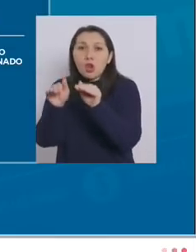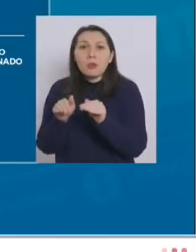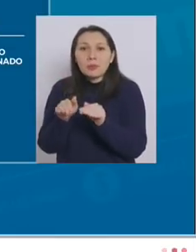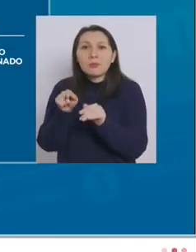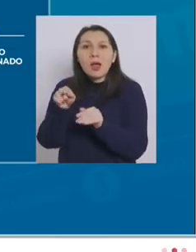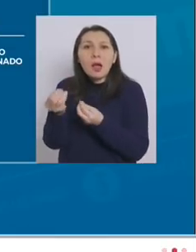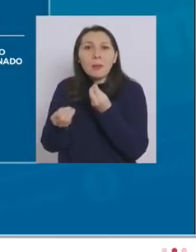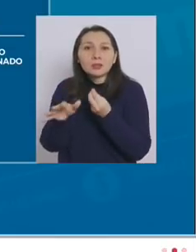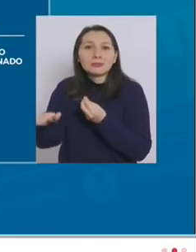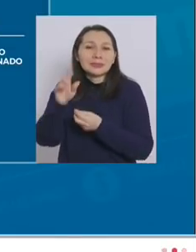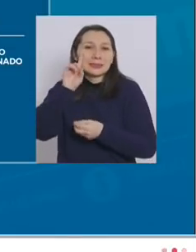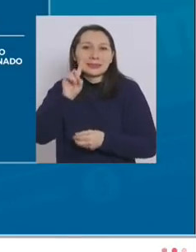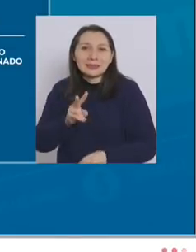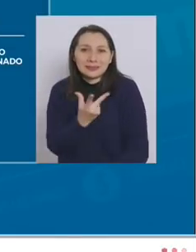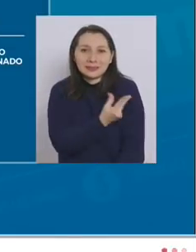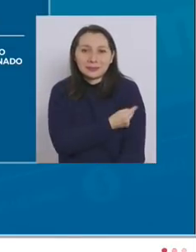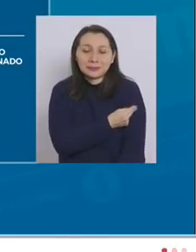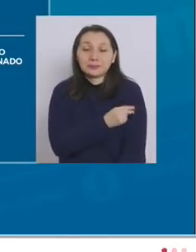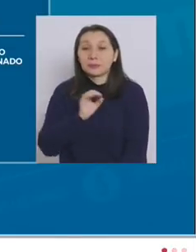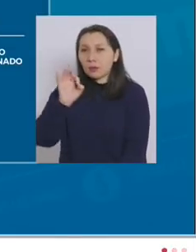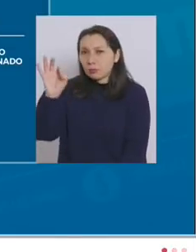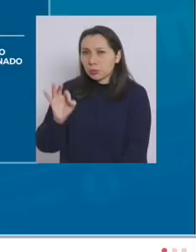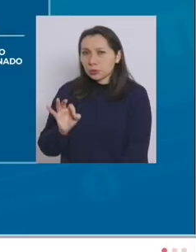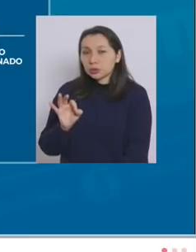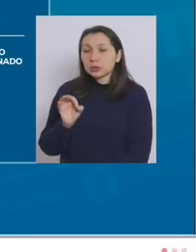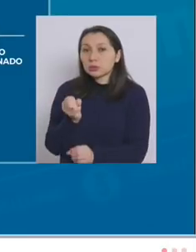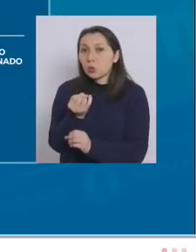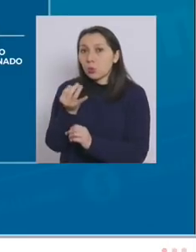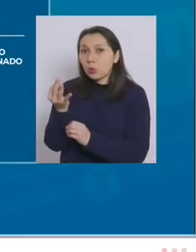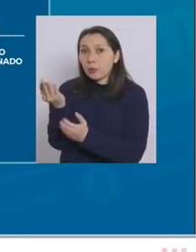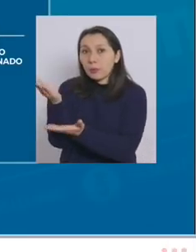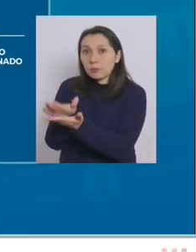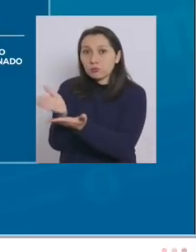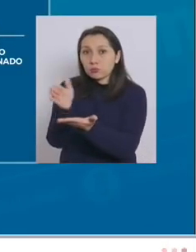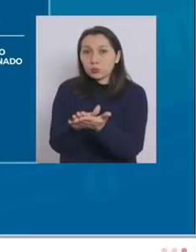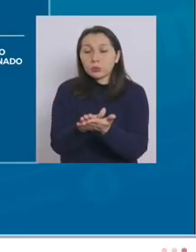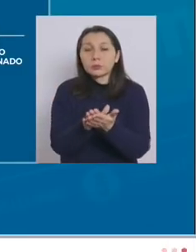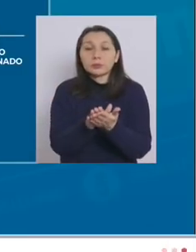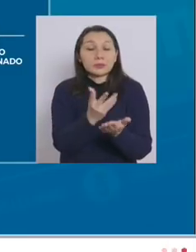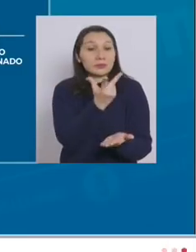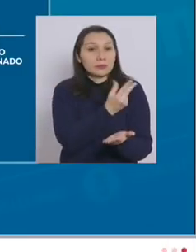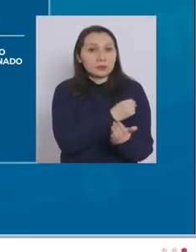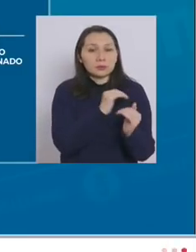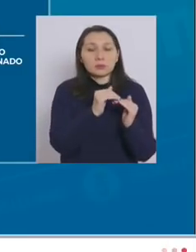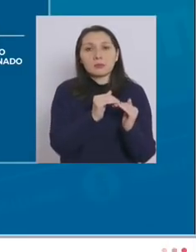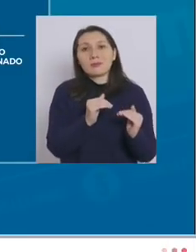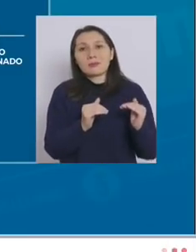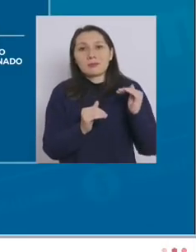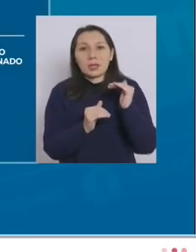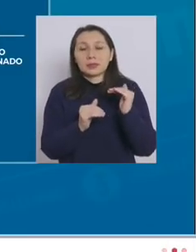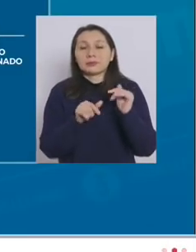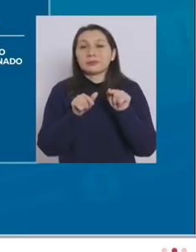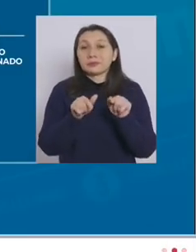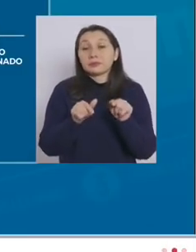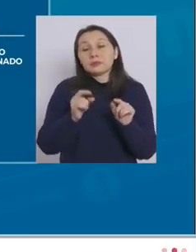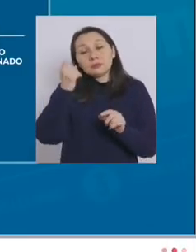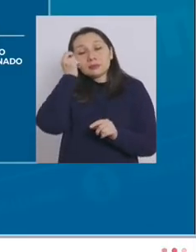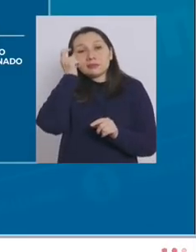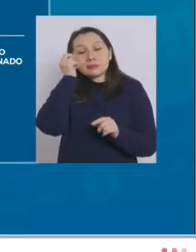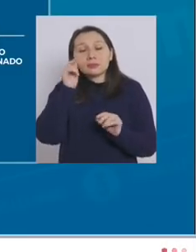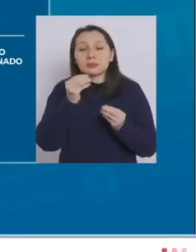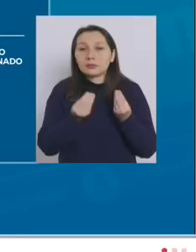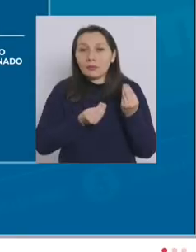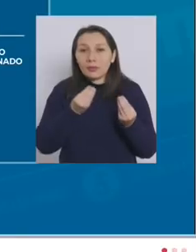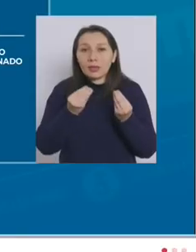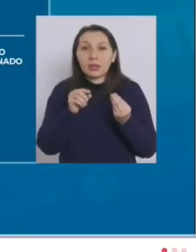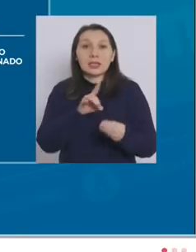mismo. Con el porcentaje o la proporción de fallecidos, el porcentaje de vacunados aumenta un poco, y eso es esperable porque sabemos,